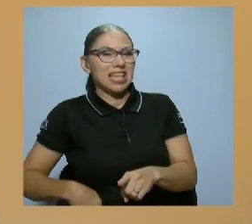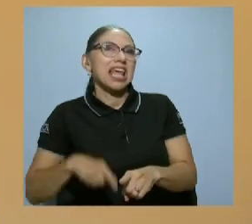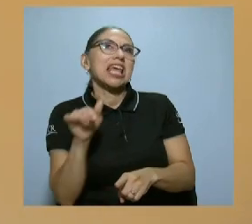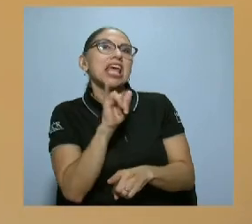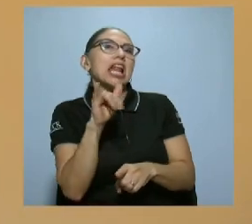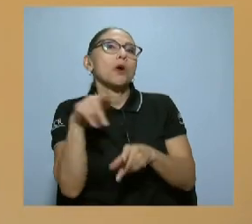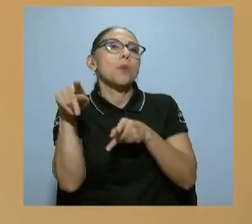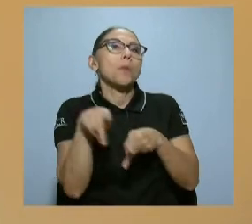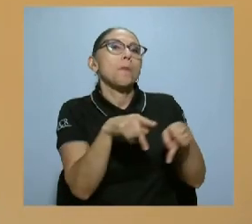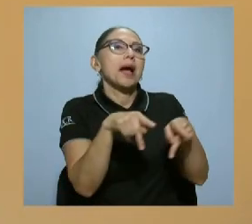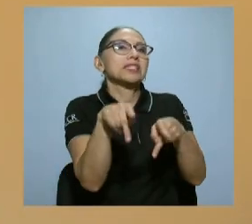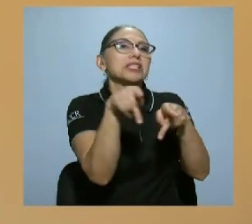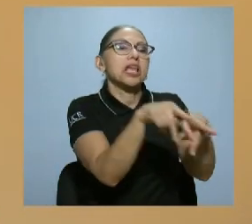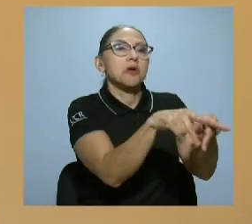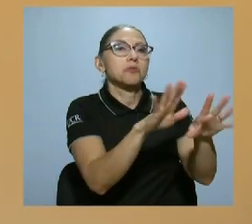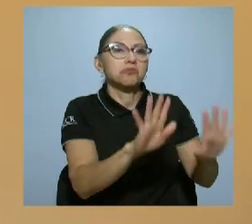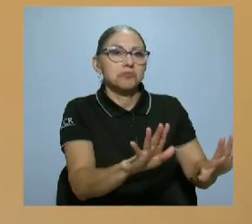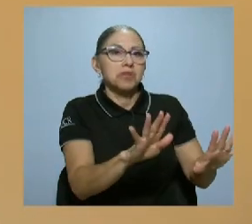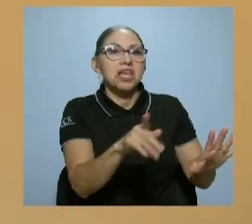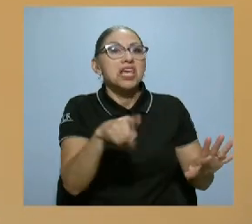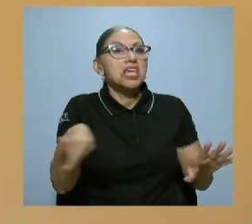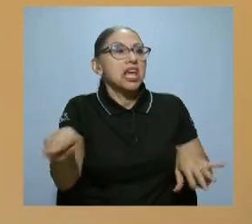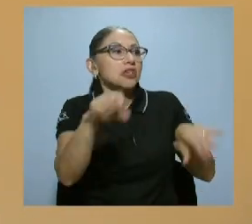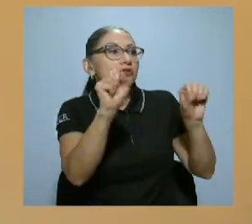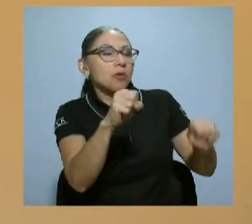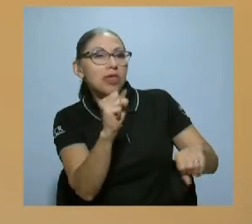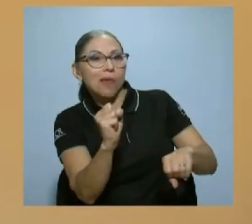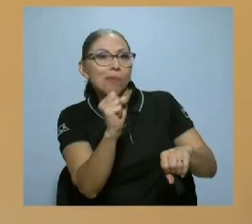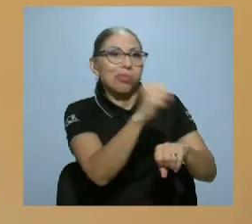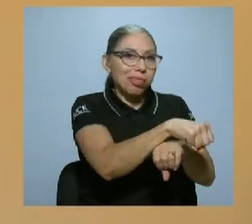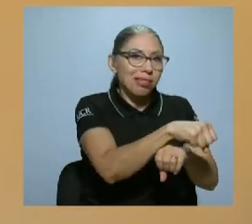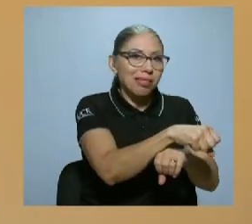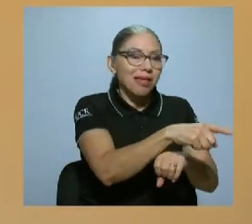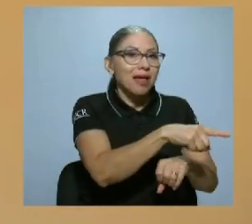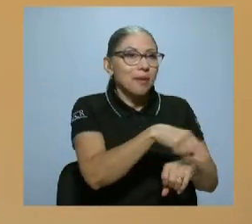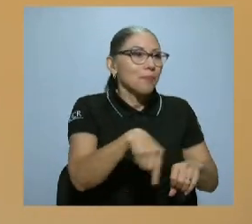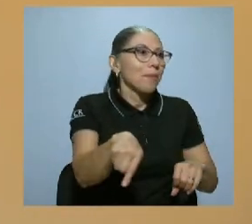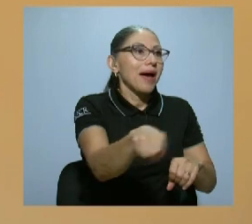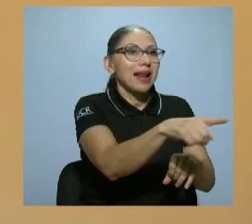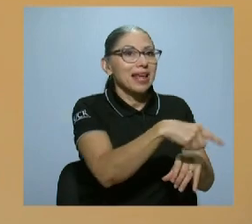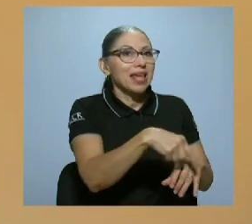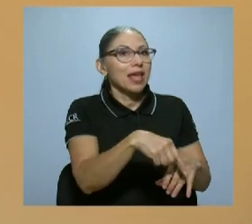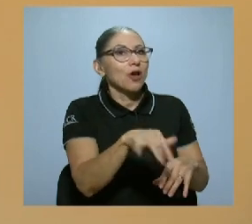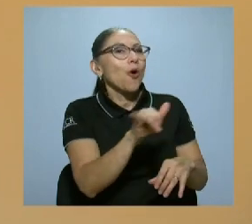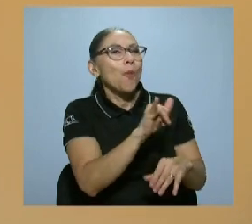al gobierno al estilo casi latinoamericano, a que se caen los gobiernos a un empujón,